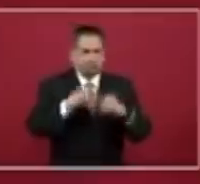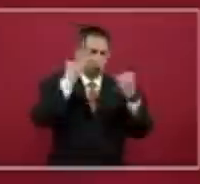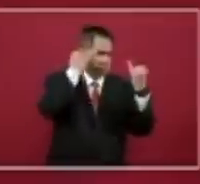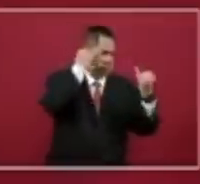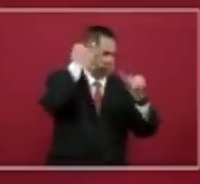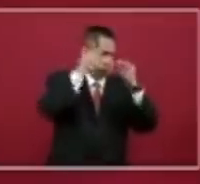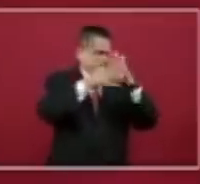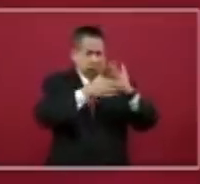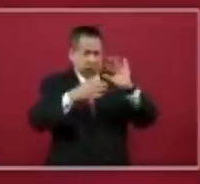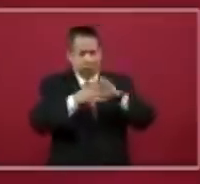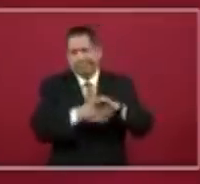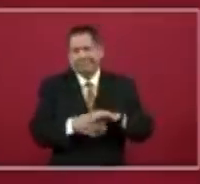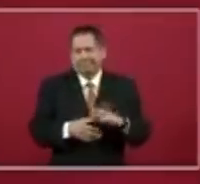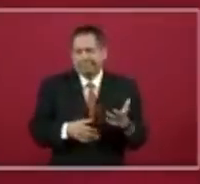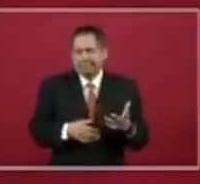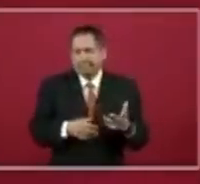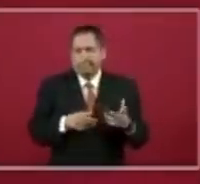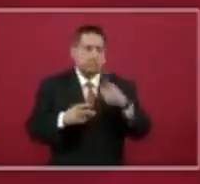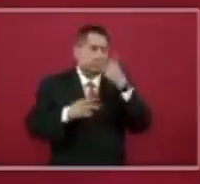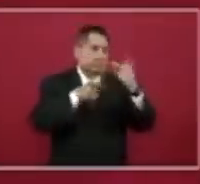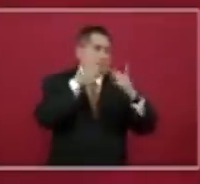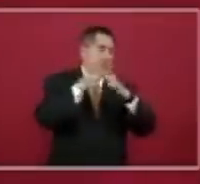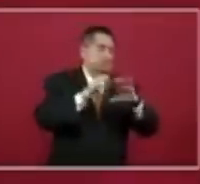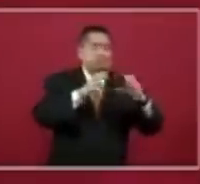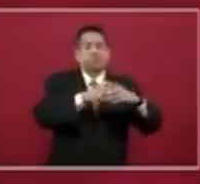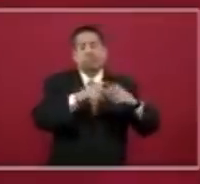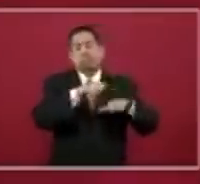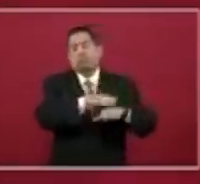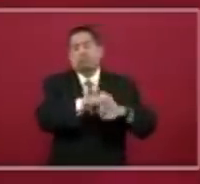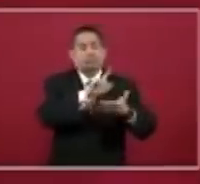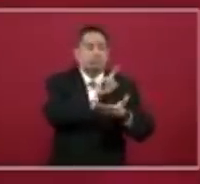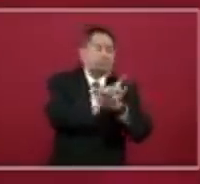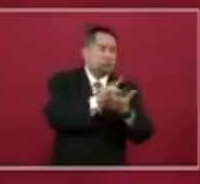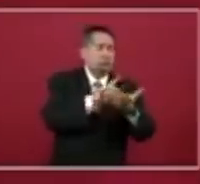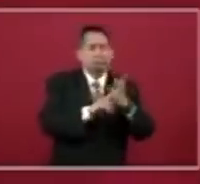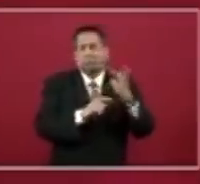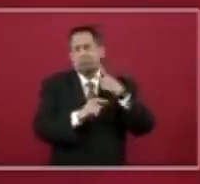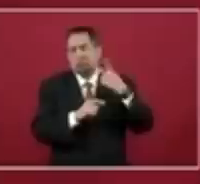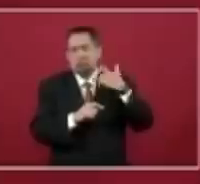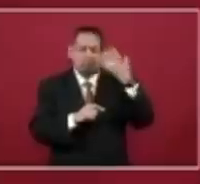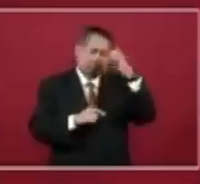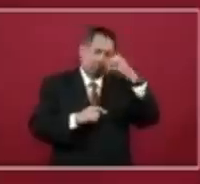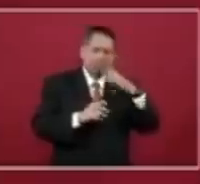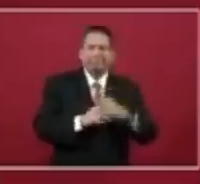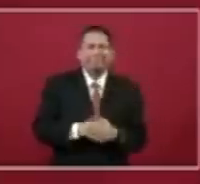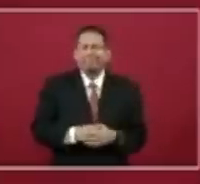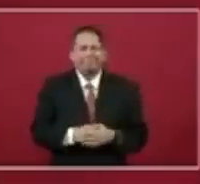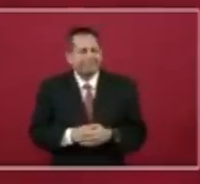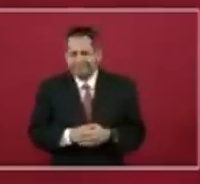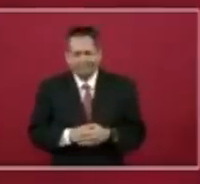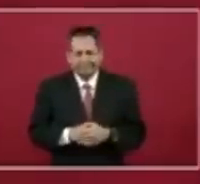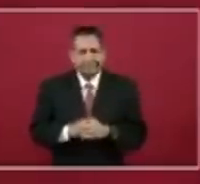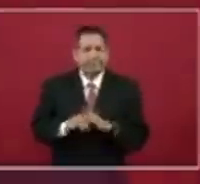ideólogos o que los parlamentarios o que los políticos.